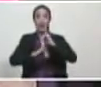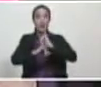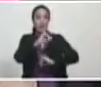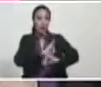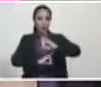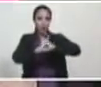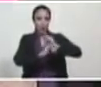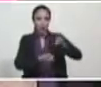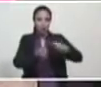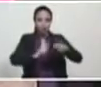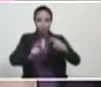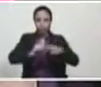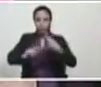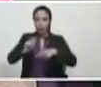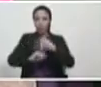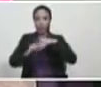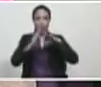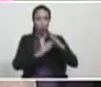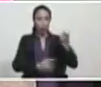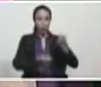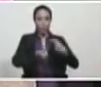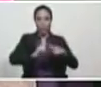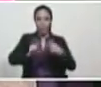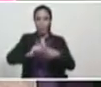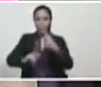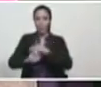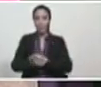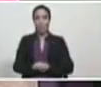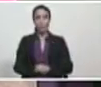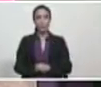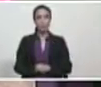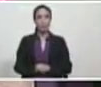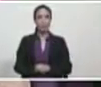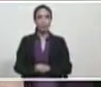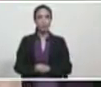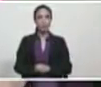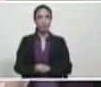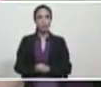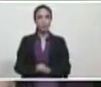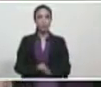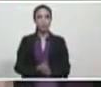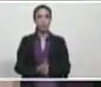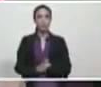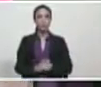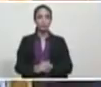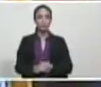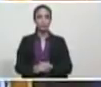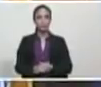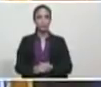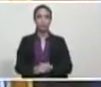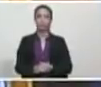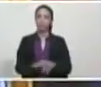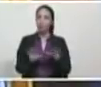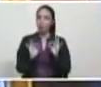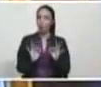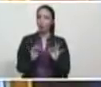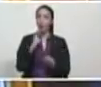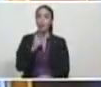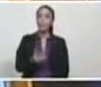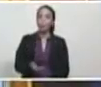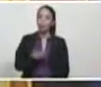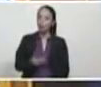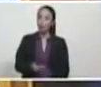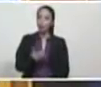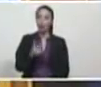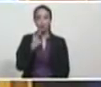que nosotros, debidamente certificadas por las empresas internacionales, podamos colocar en el mundo. Correcto, es muy importante todo